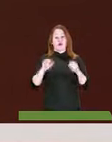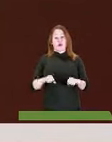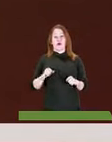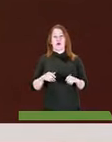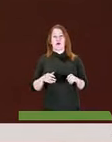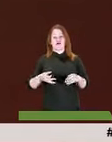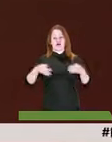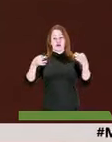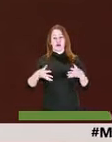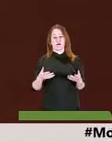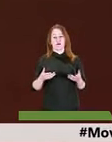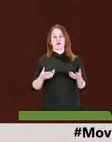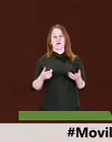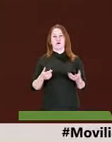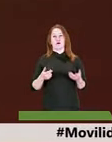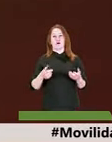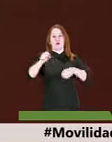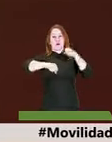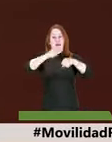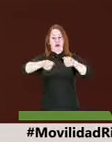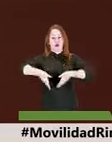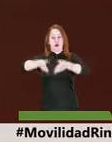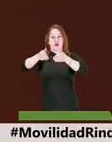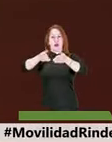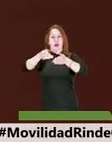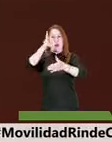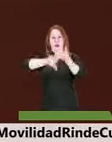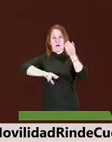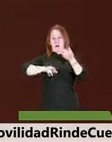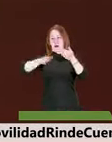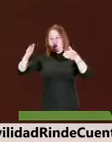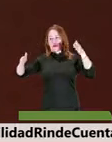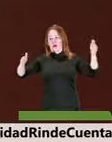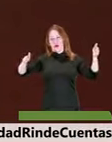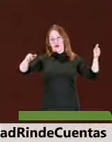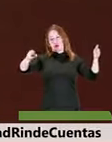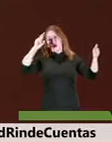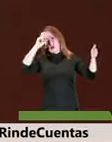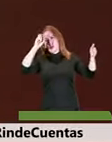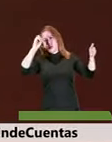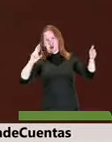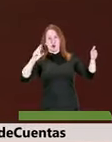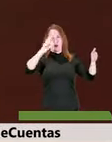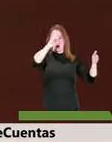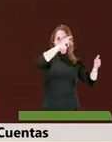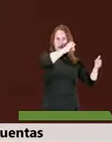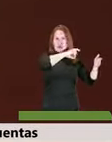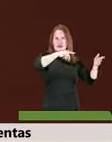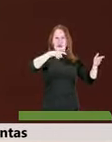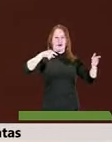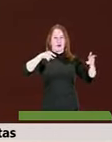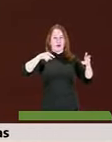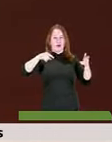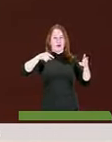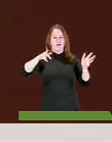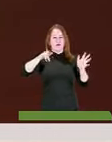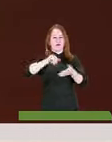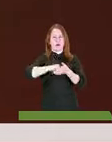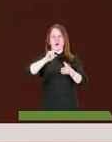colocando ciclorruta por los dos costados, o sea que estaríamos hablando de un kilómetro más.